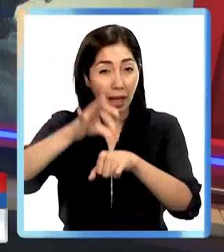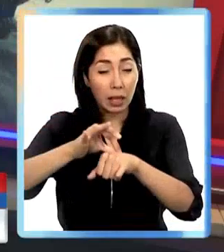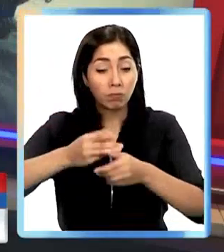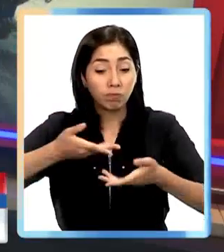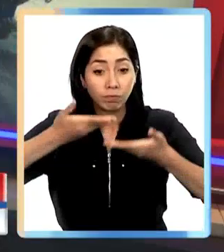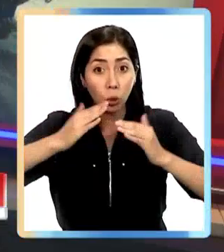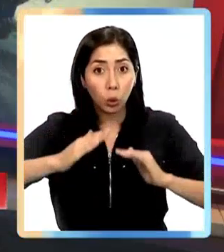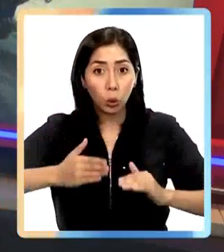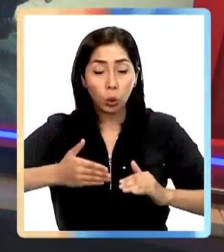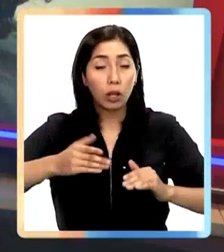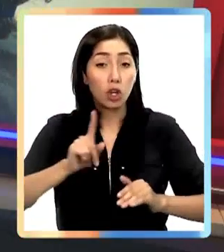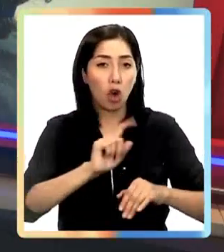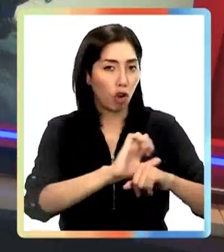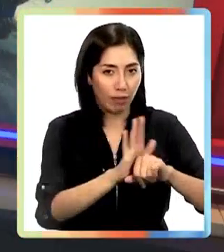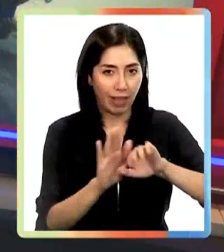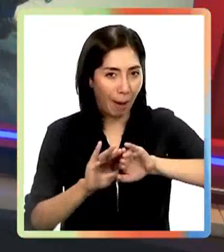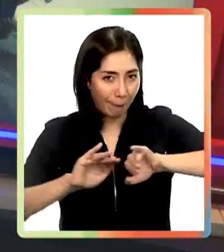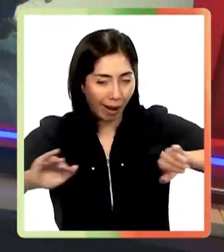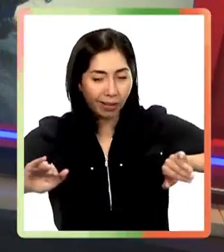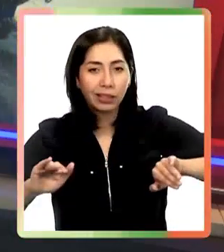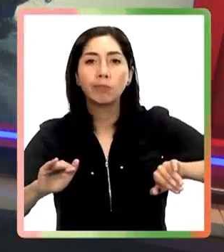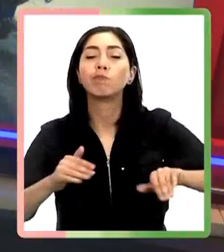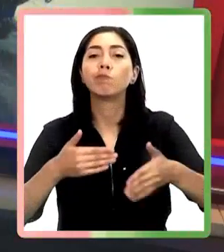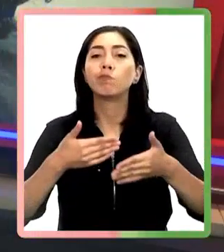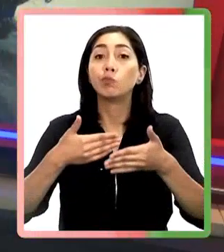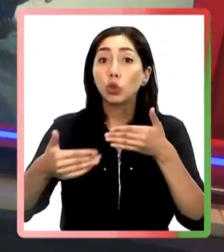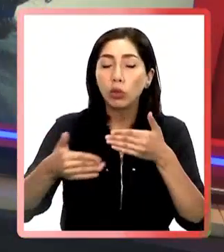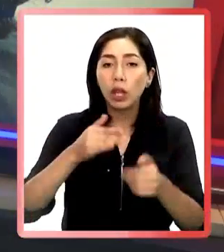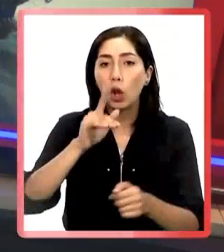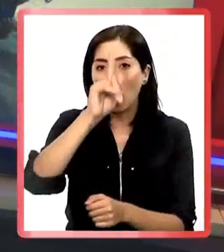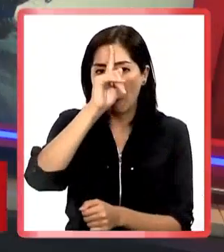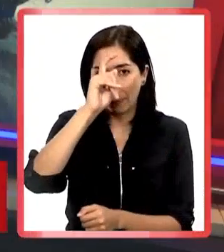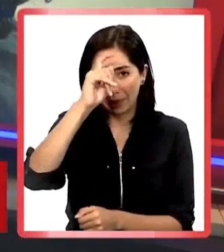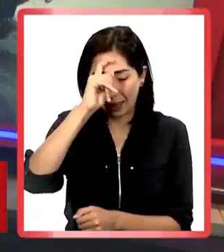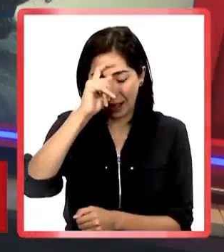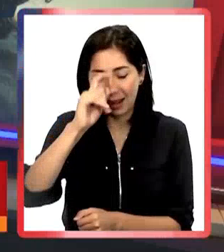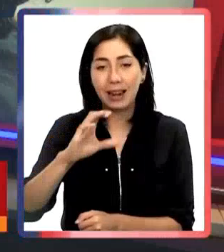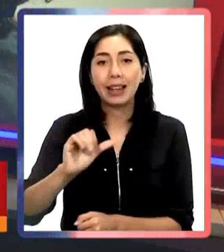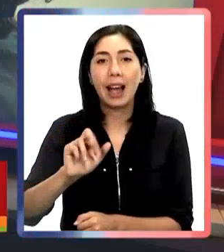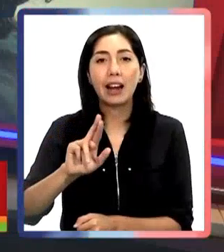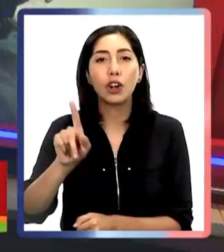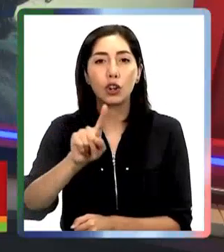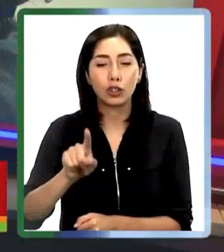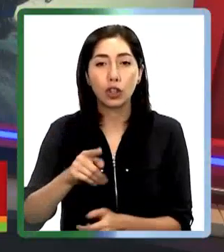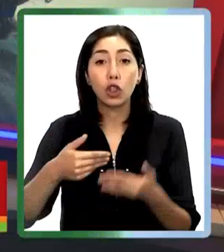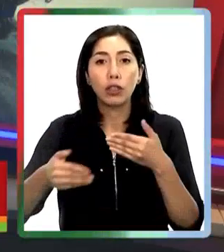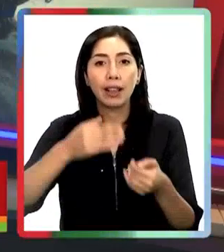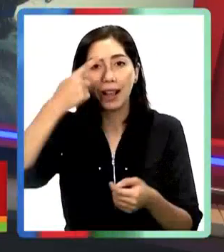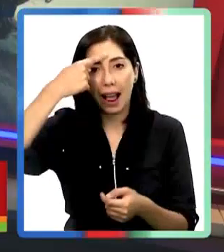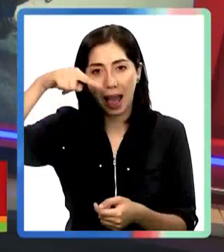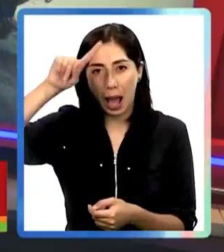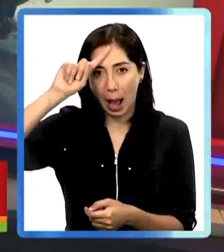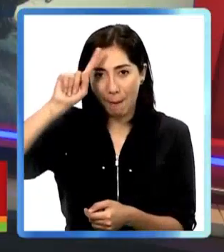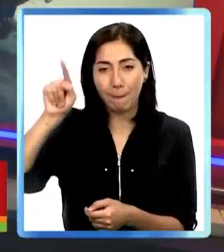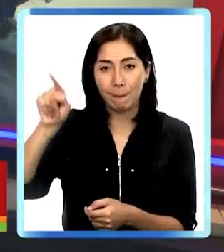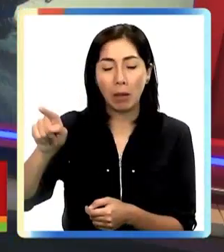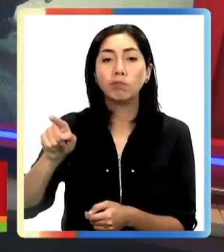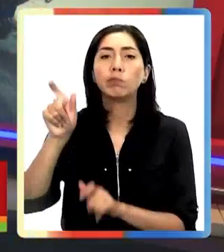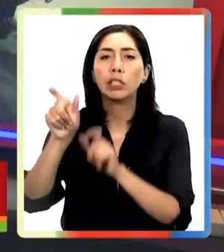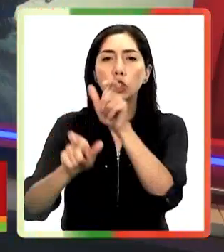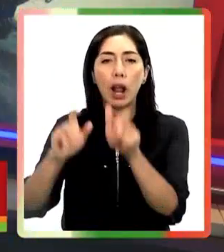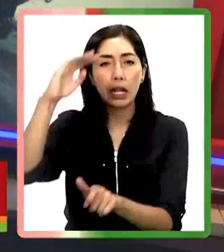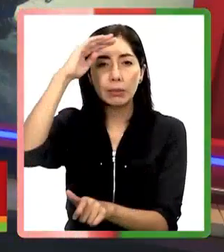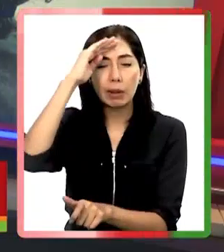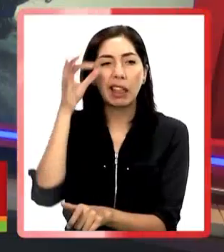enfermedades respiratorias no COVID se ha registrado en las atenciones del Hospital Carlos Cisternas de Calama. Especialistas asocian